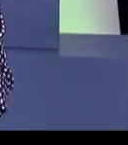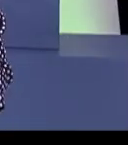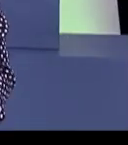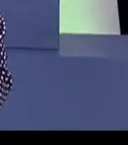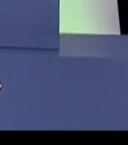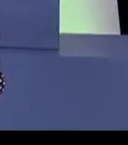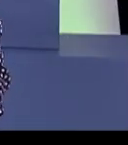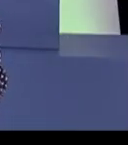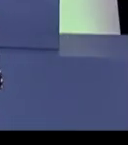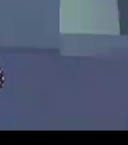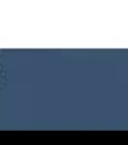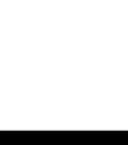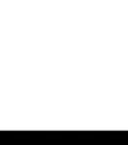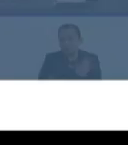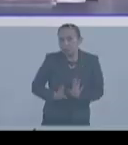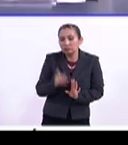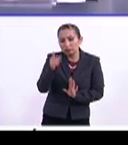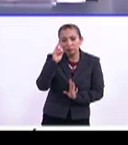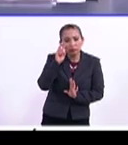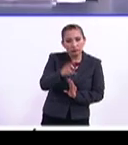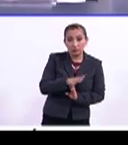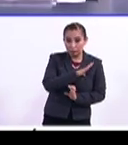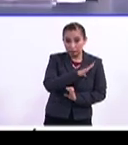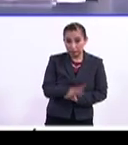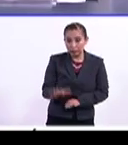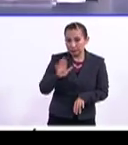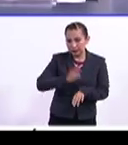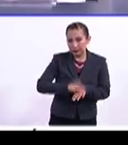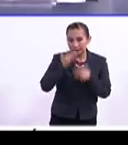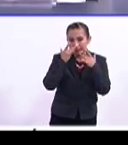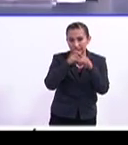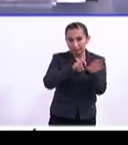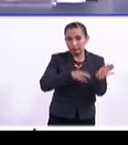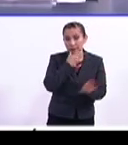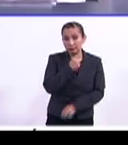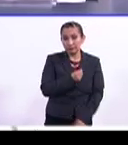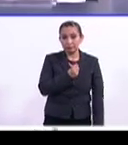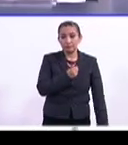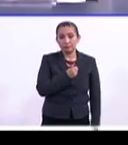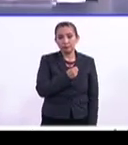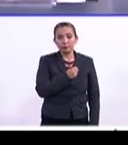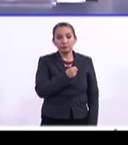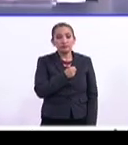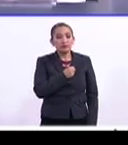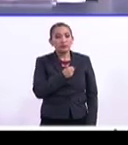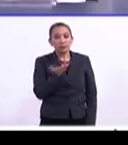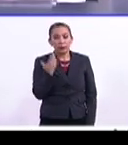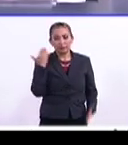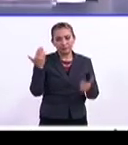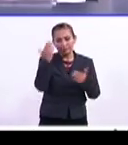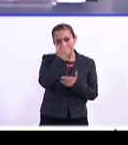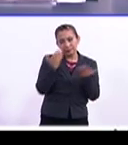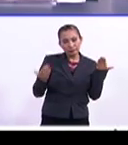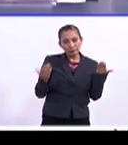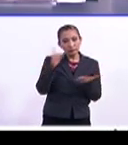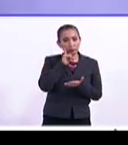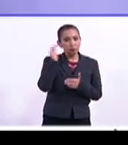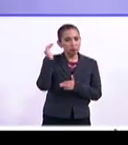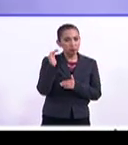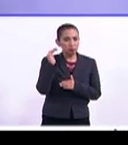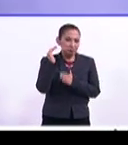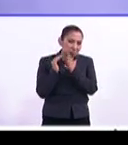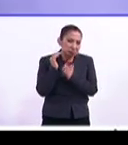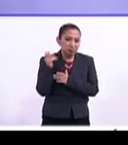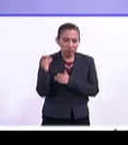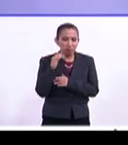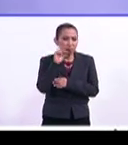género en esta situación. En general hay más deserción de los varones en comparación con las mujeres. Las